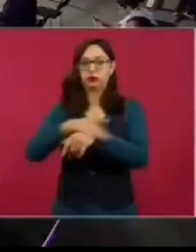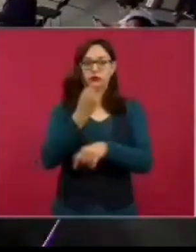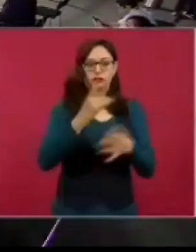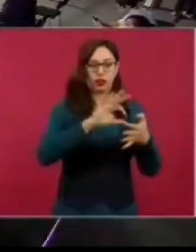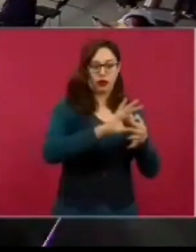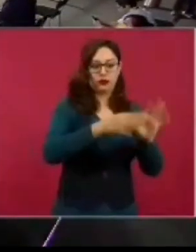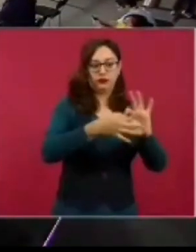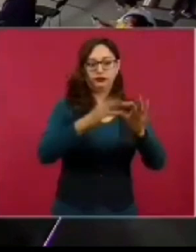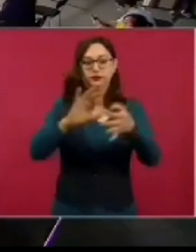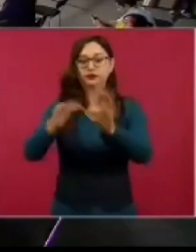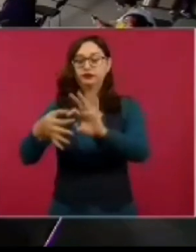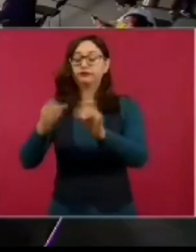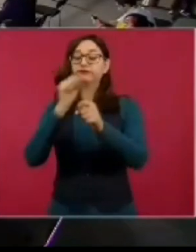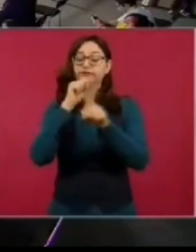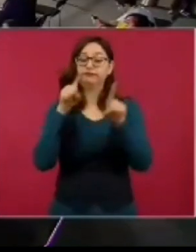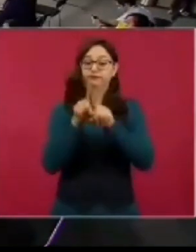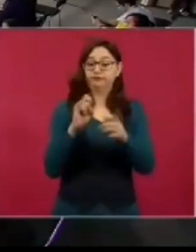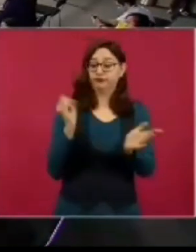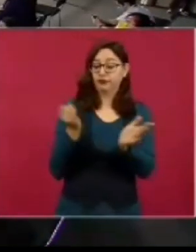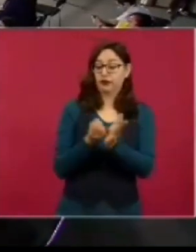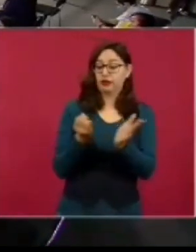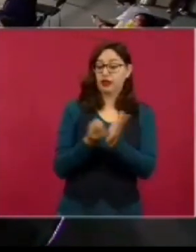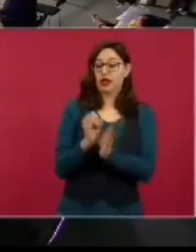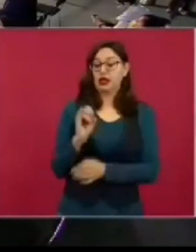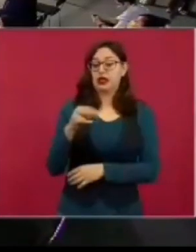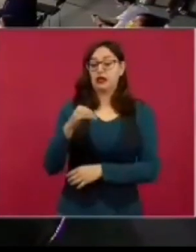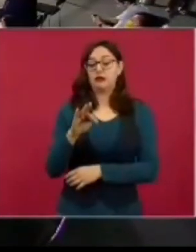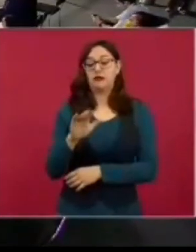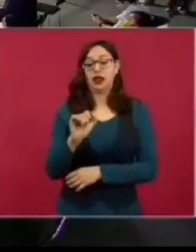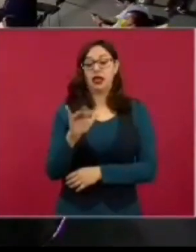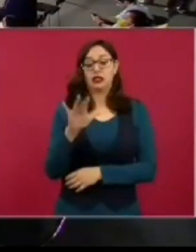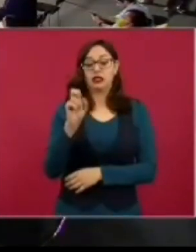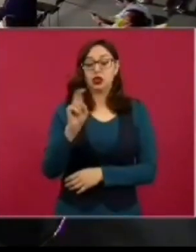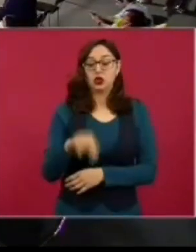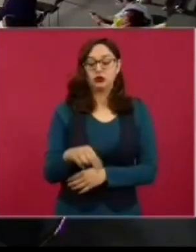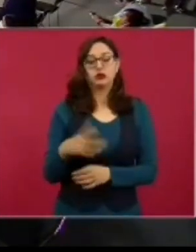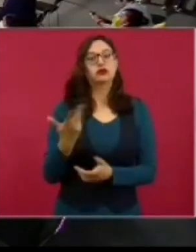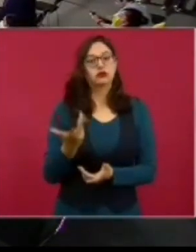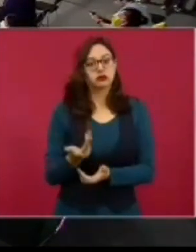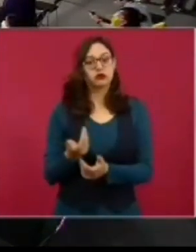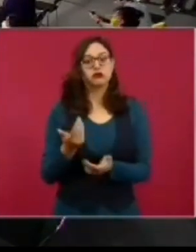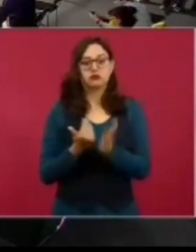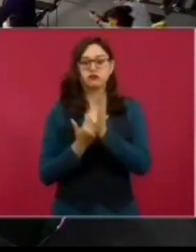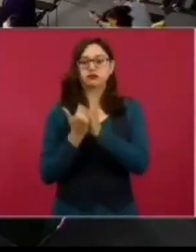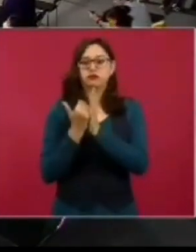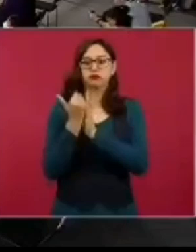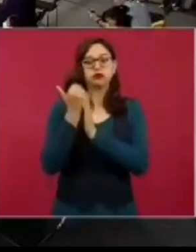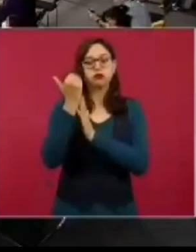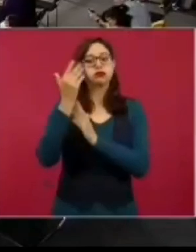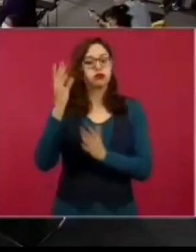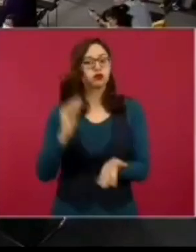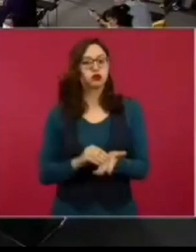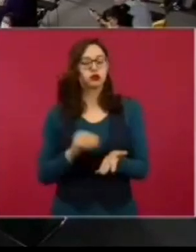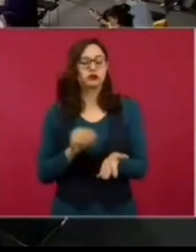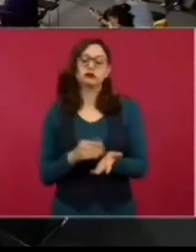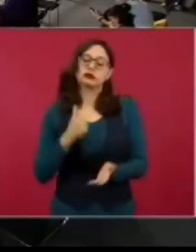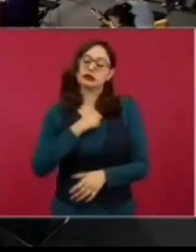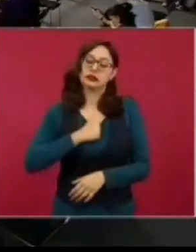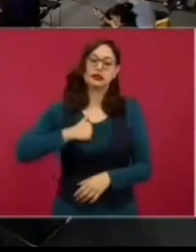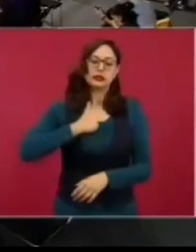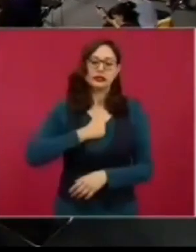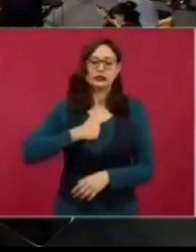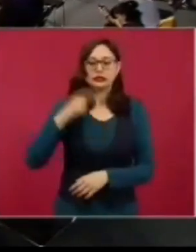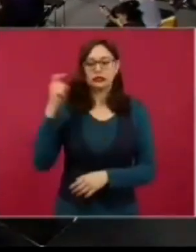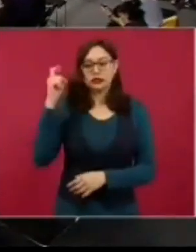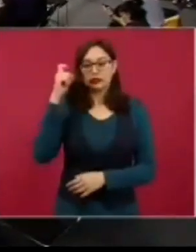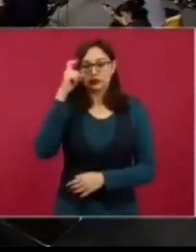sigue lamentablemente en alza. Usted ha dicho que es uno de los desafíos en materia económica que tiene su gobierno. Pues